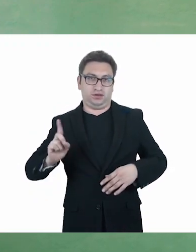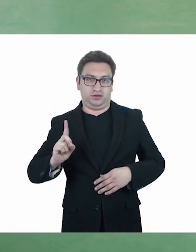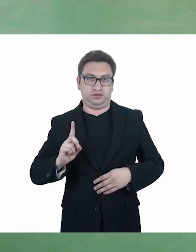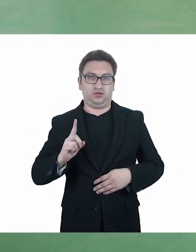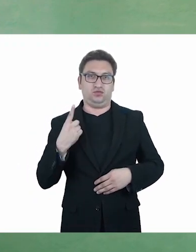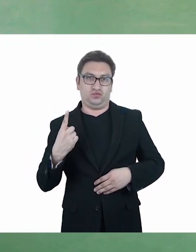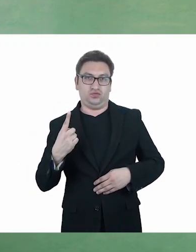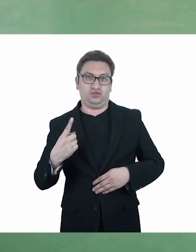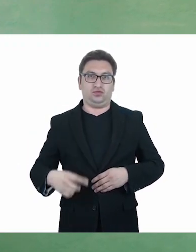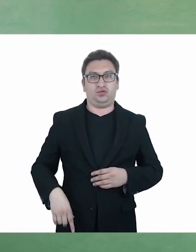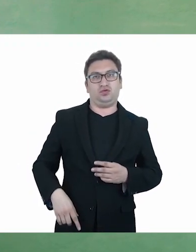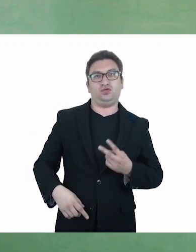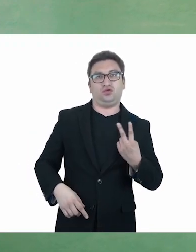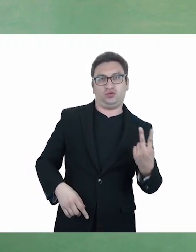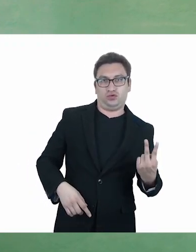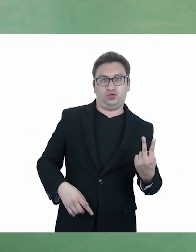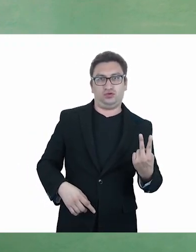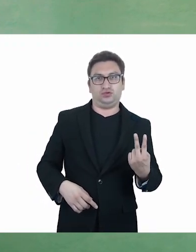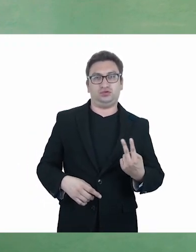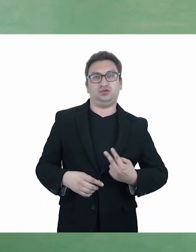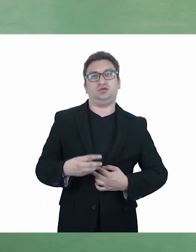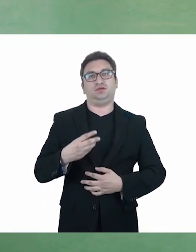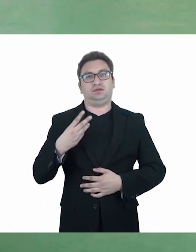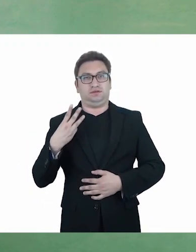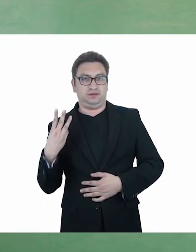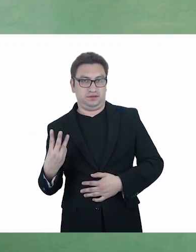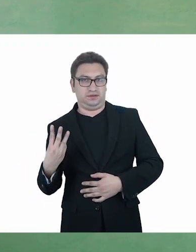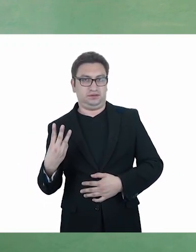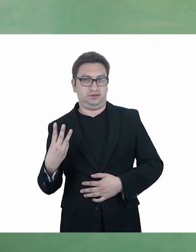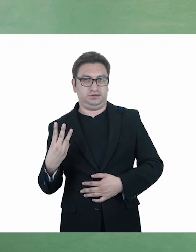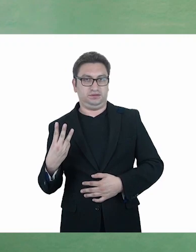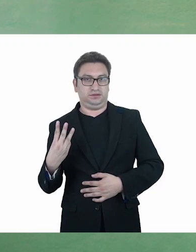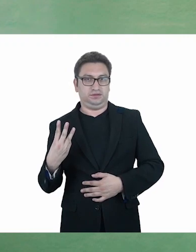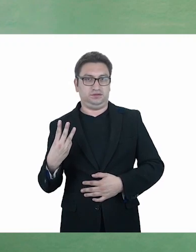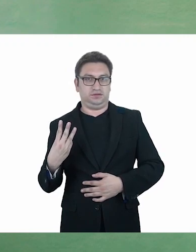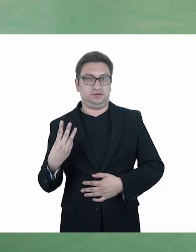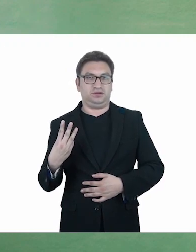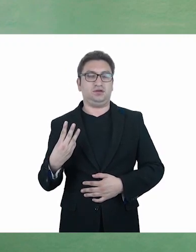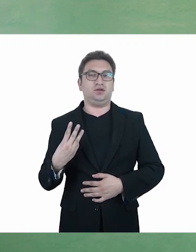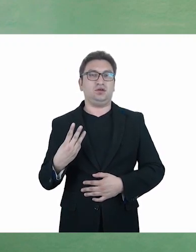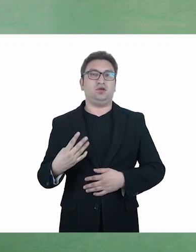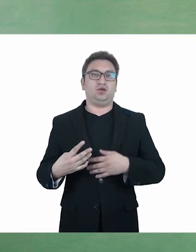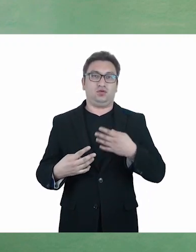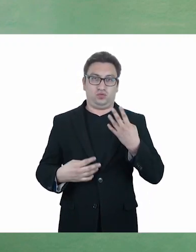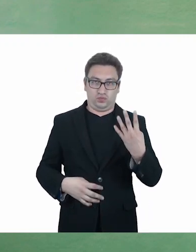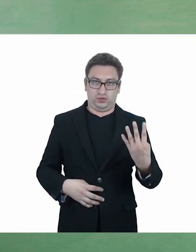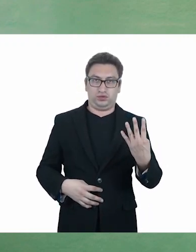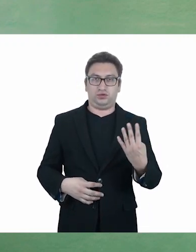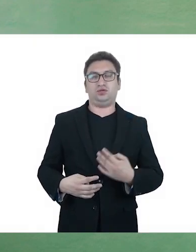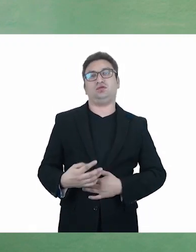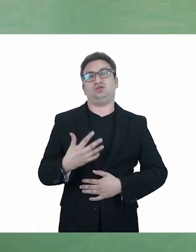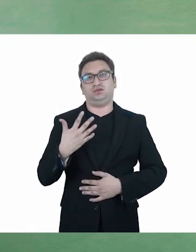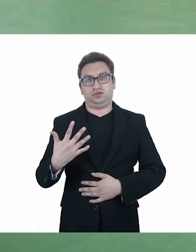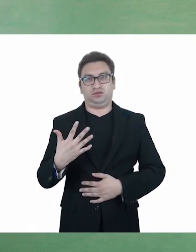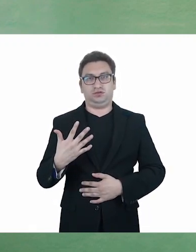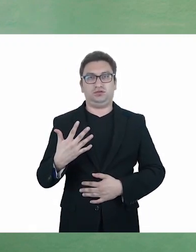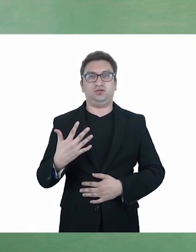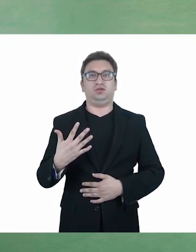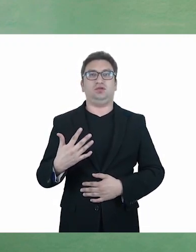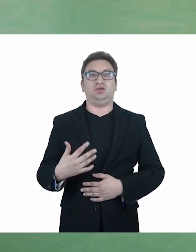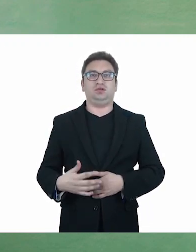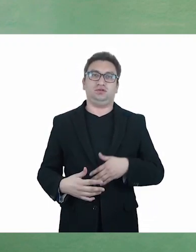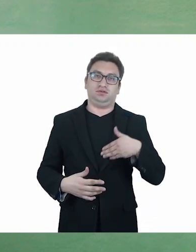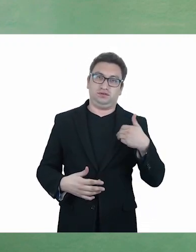1, izquierda 2, derecha 3, izquierda 4, derecha